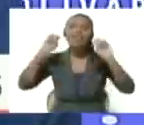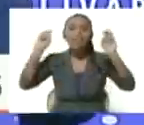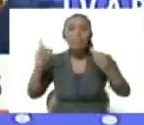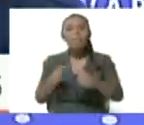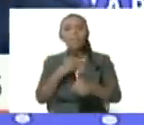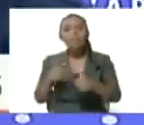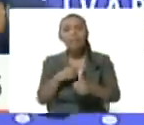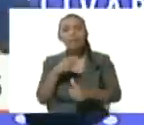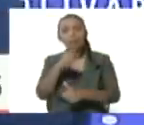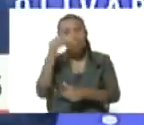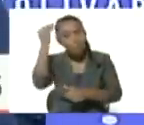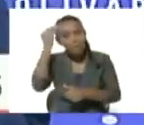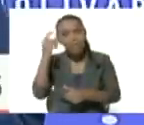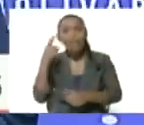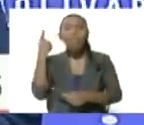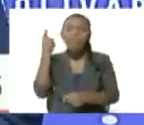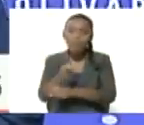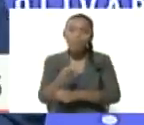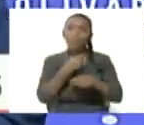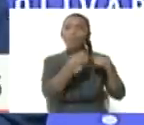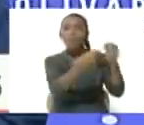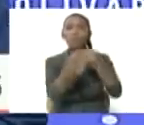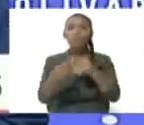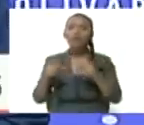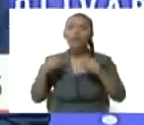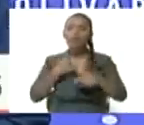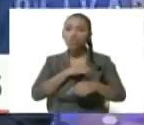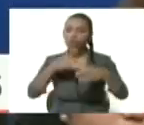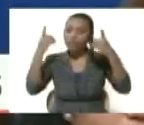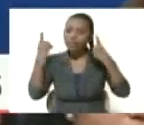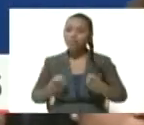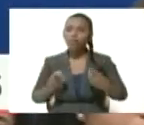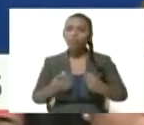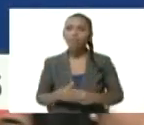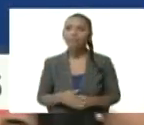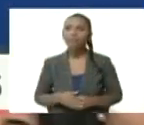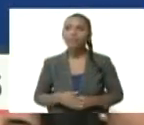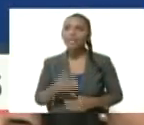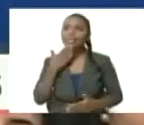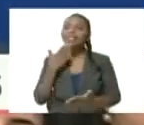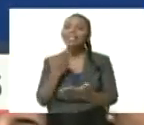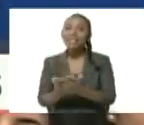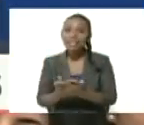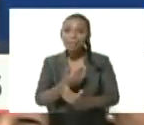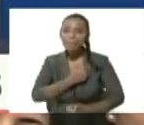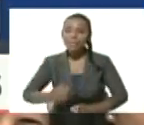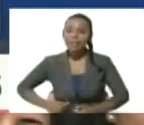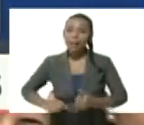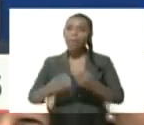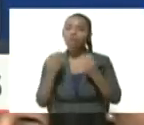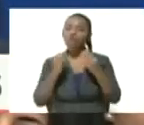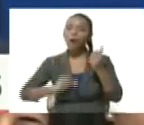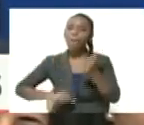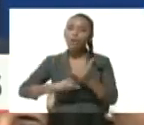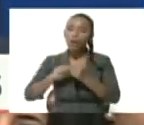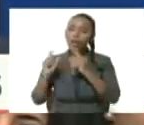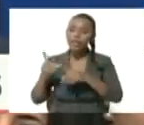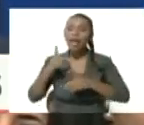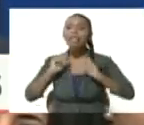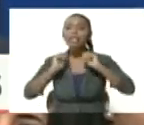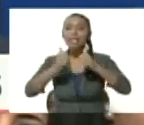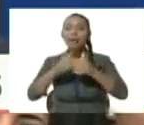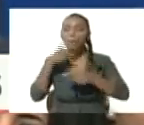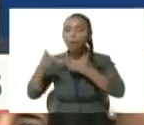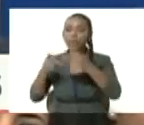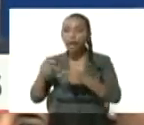que tú crees debemos debatir y tomar decisiones? Gracias, presidente, por tanto apoyo a esta iniciativa política que nos va a permitir sin